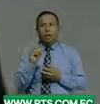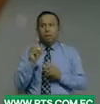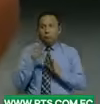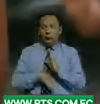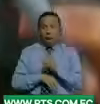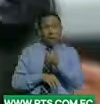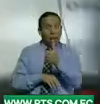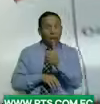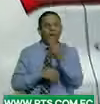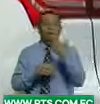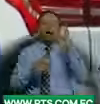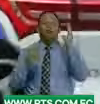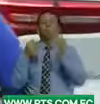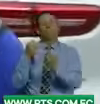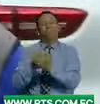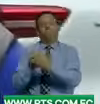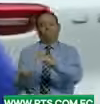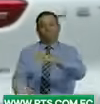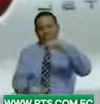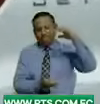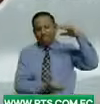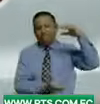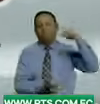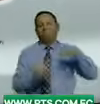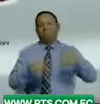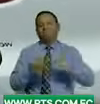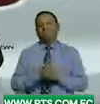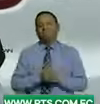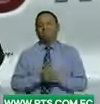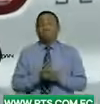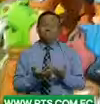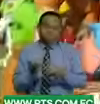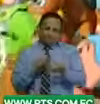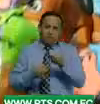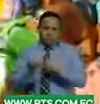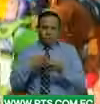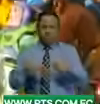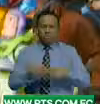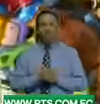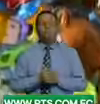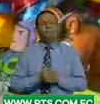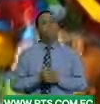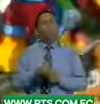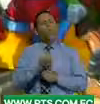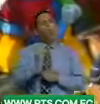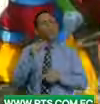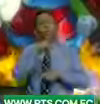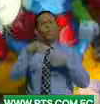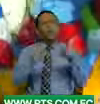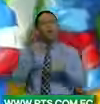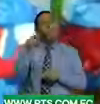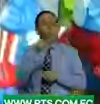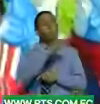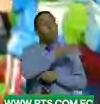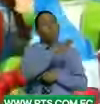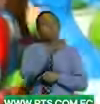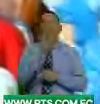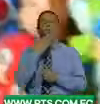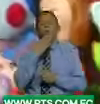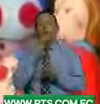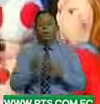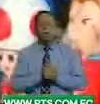ya. Bastante, ¿no? Claro, sí, así se hace negocio aquí. Otros sectores a los que puede acudir es Mucholote